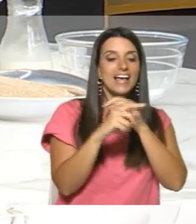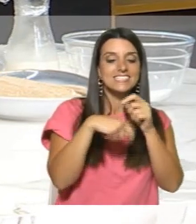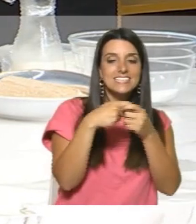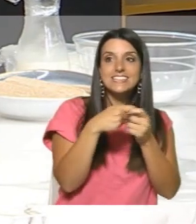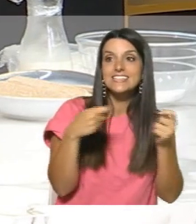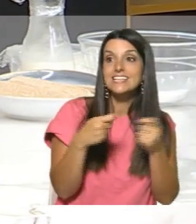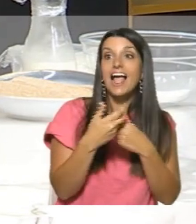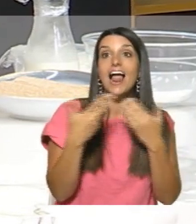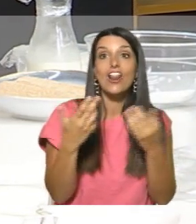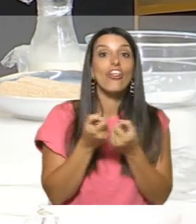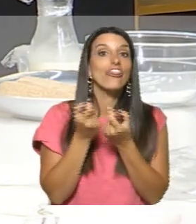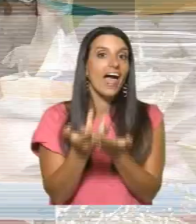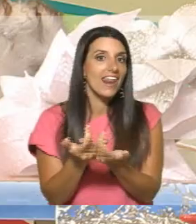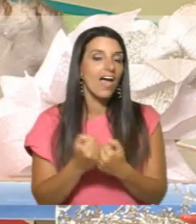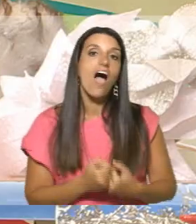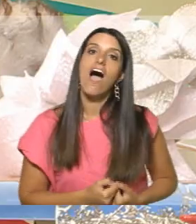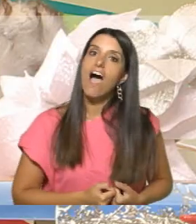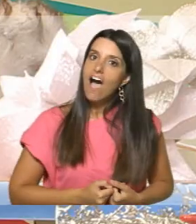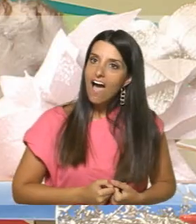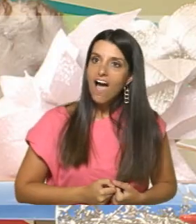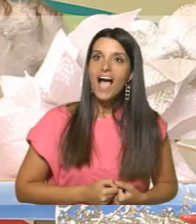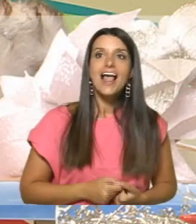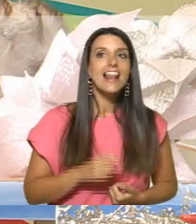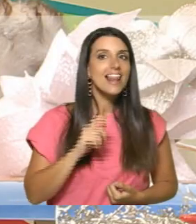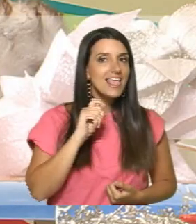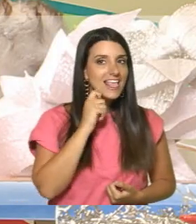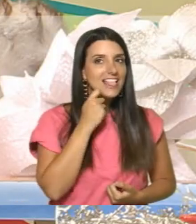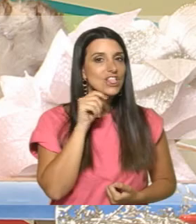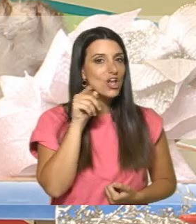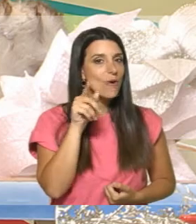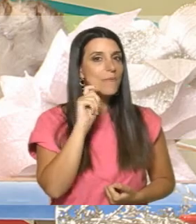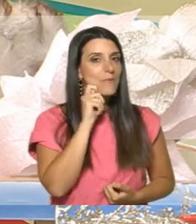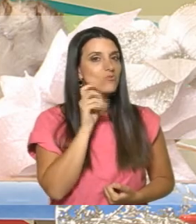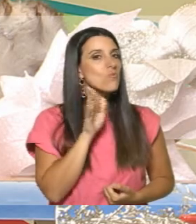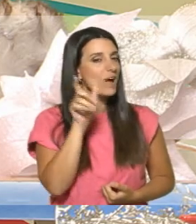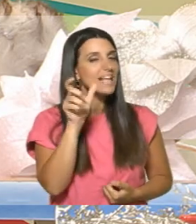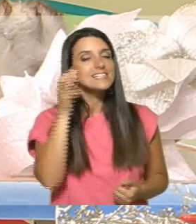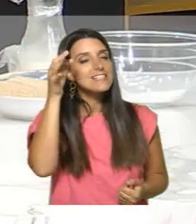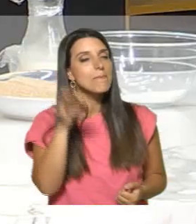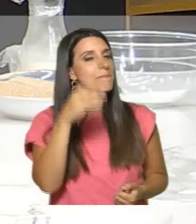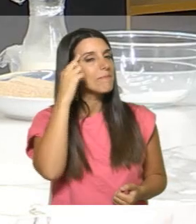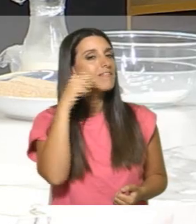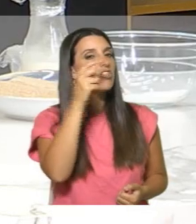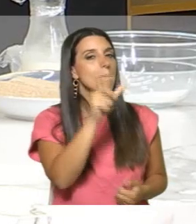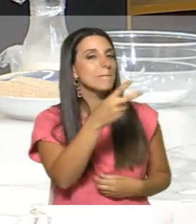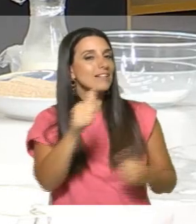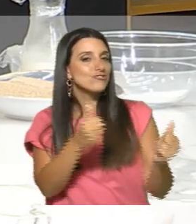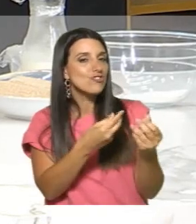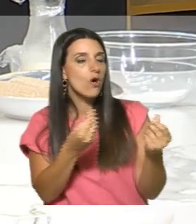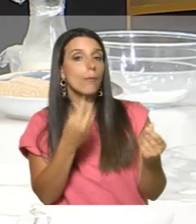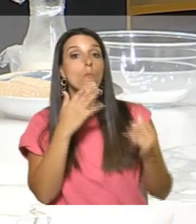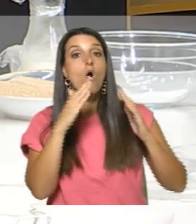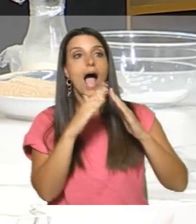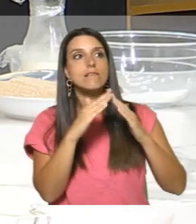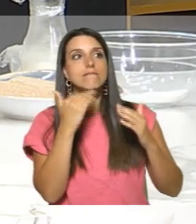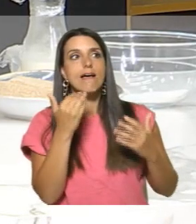cintitas o alguna cosa, mirá, como para... Sí, no, eso está, ¿no?, muy bien porque estás en los detalles. Vos ahí sos está. Una mujer que siempre está en los detalles. No, y si no vas a una casa, por ejemplo, y